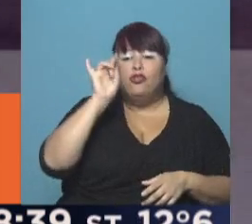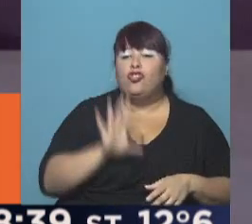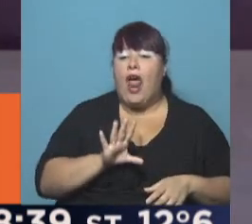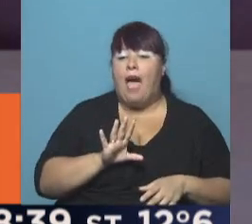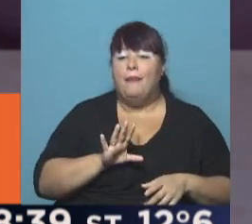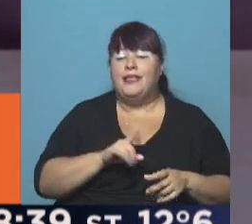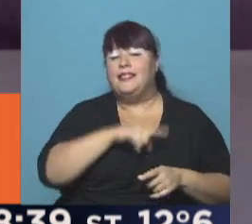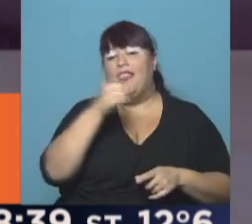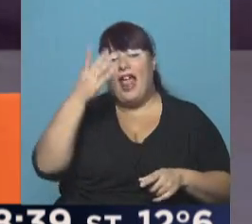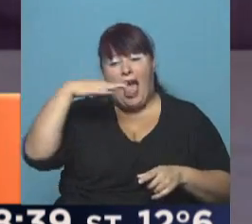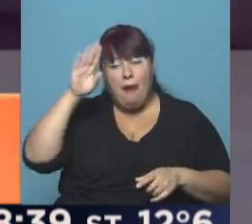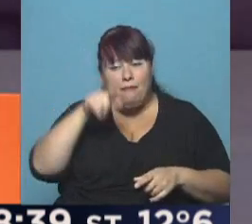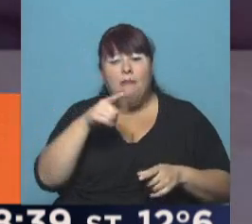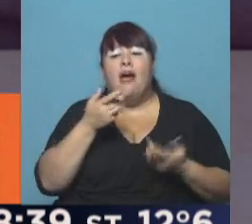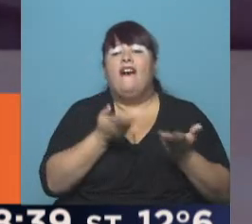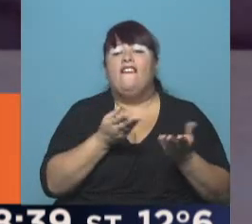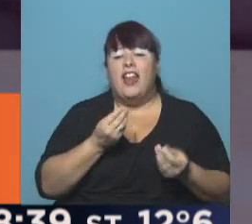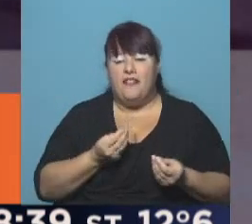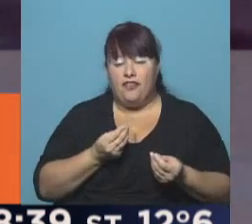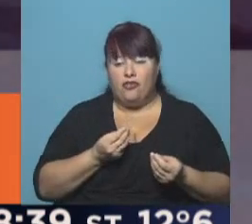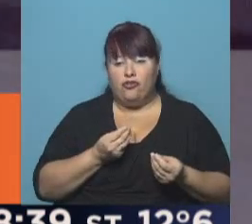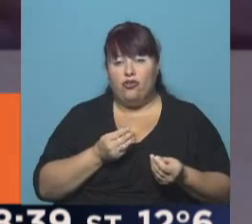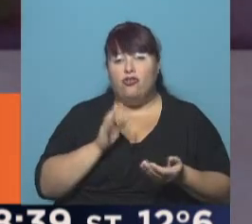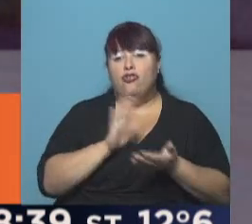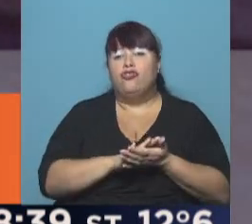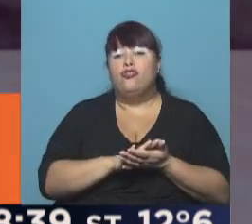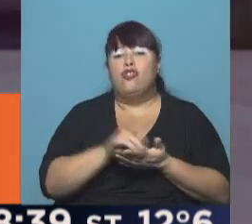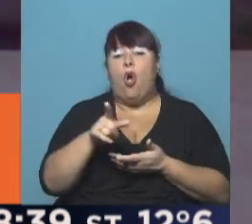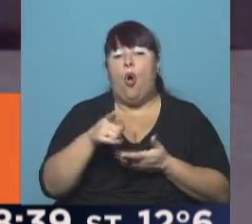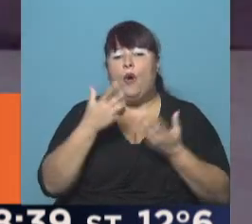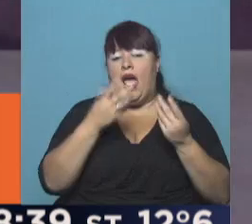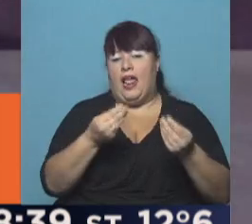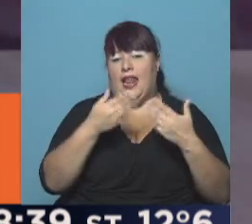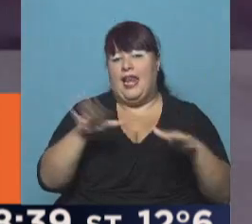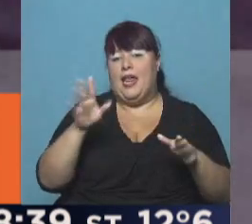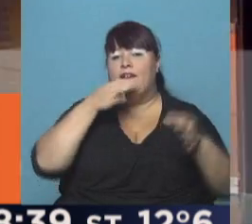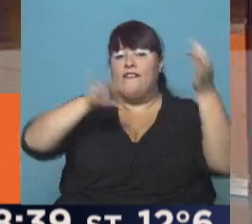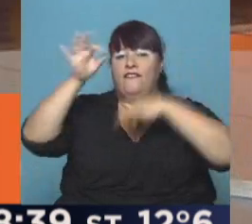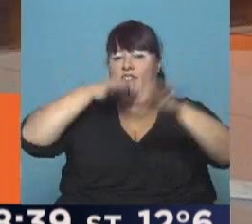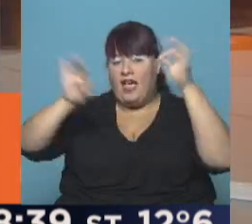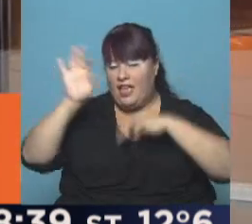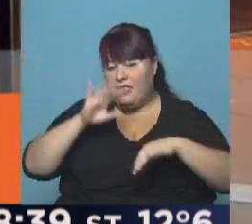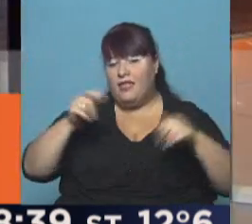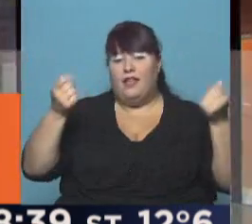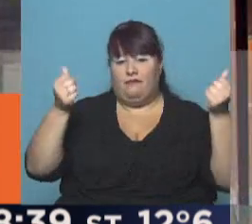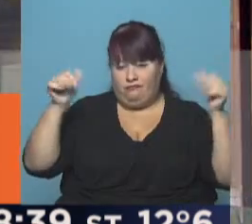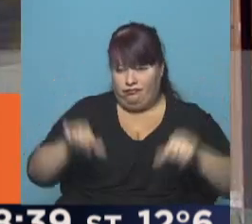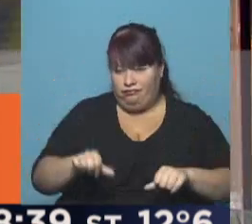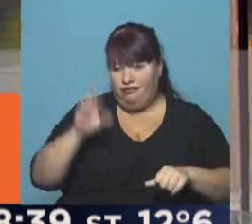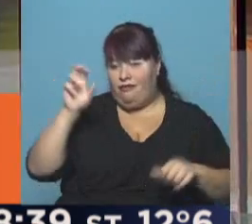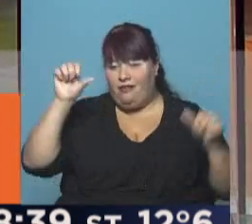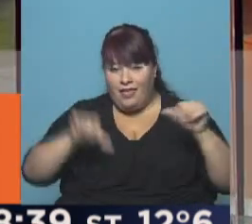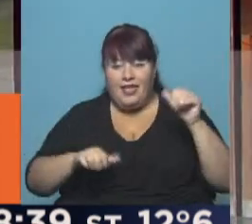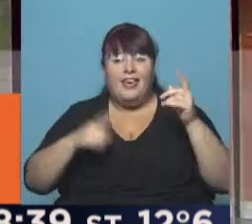que tuvo el sector de la pampa húmeda fue el beneficio de lo que fue la liberación de las exportaciones la devaluación y